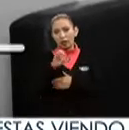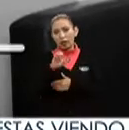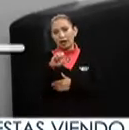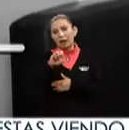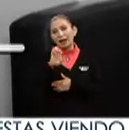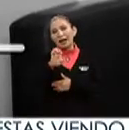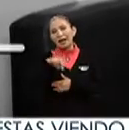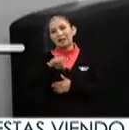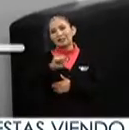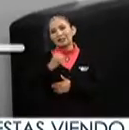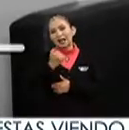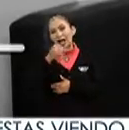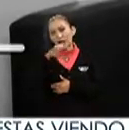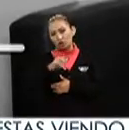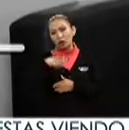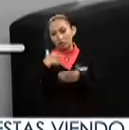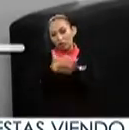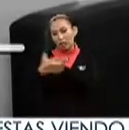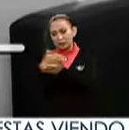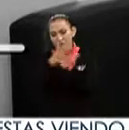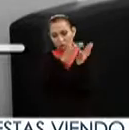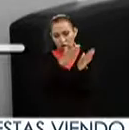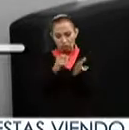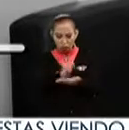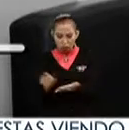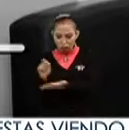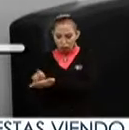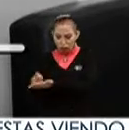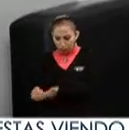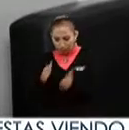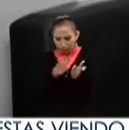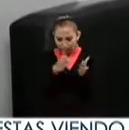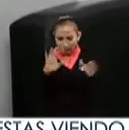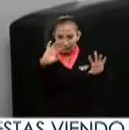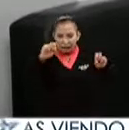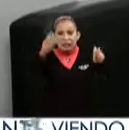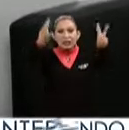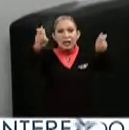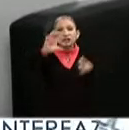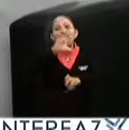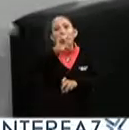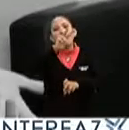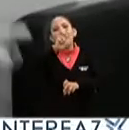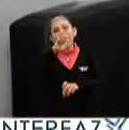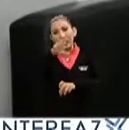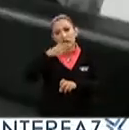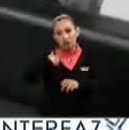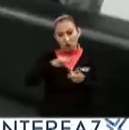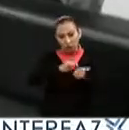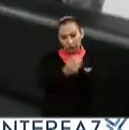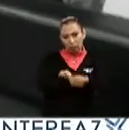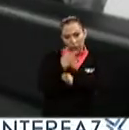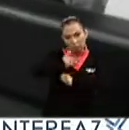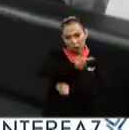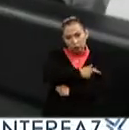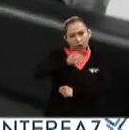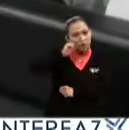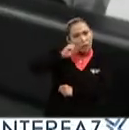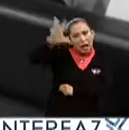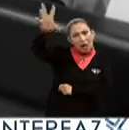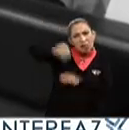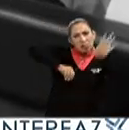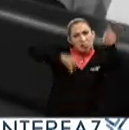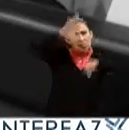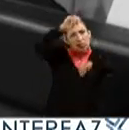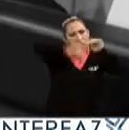que es una colección de ensayos que tiene que ver con el concepto de cover. Como soy también traductor, estoy tratando de juntar